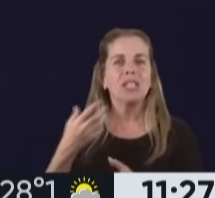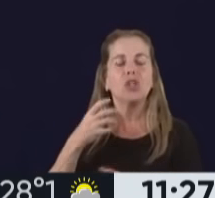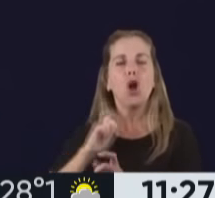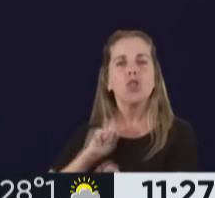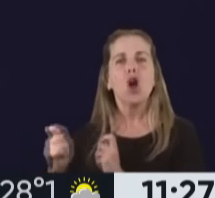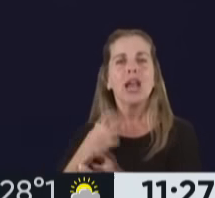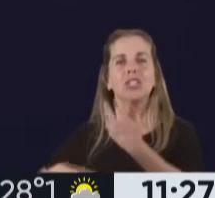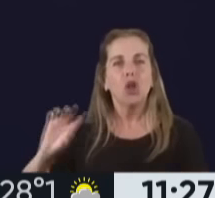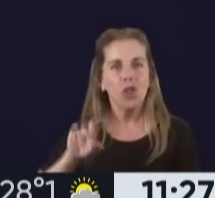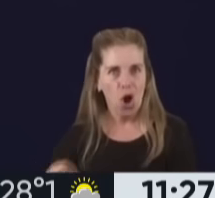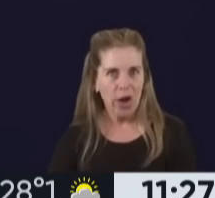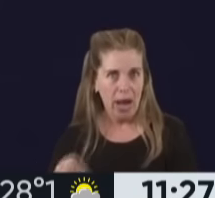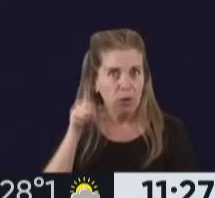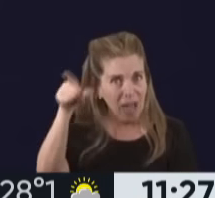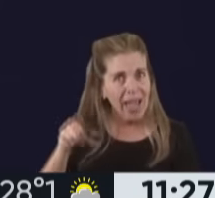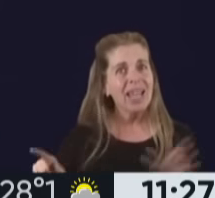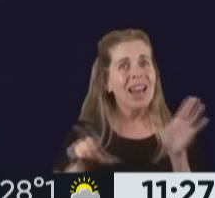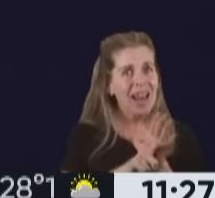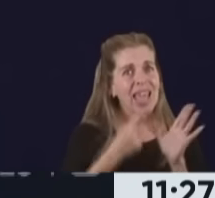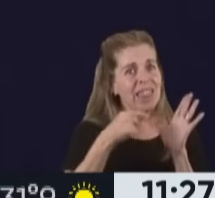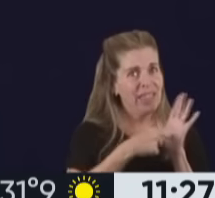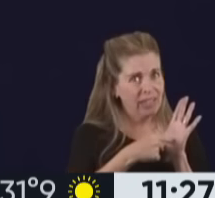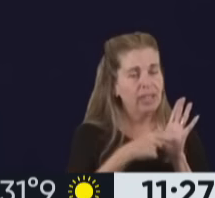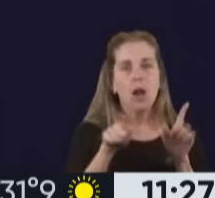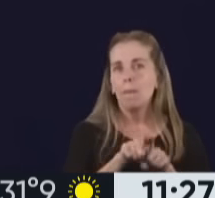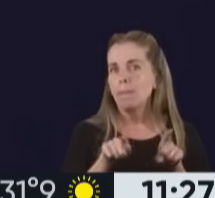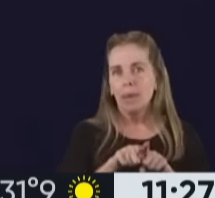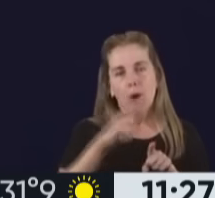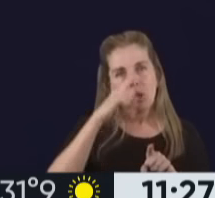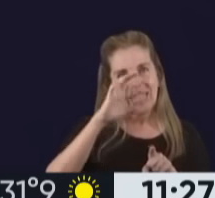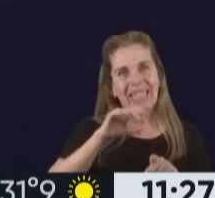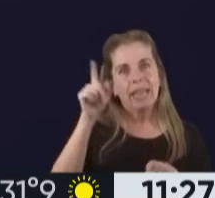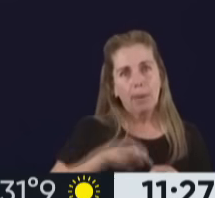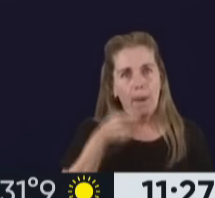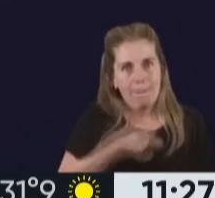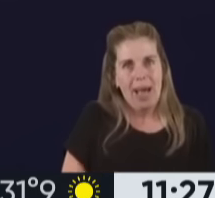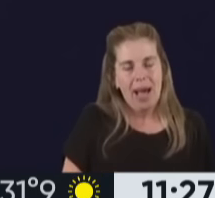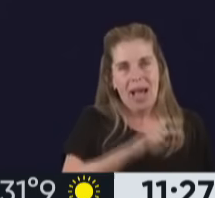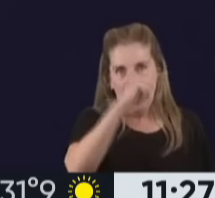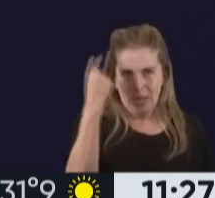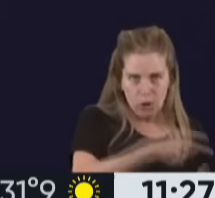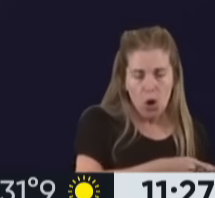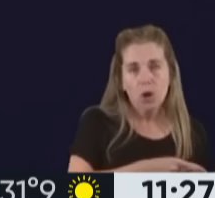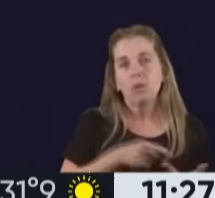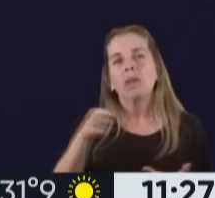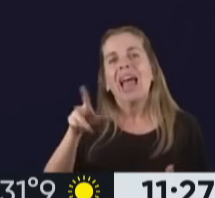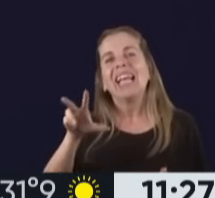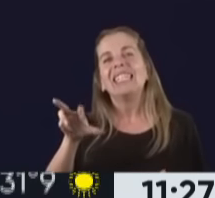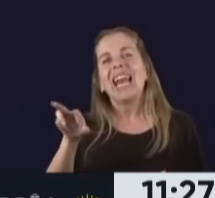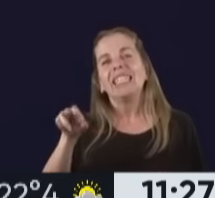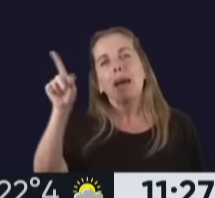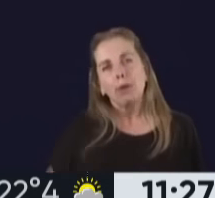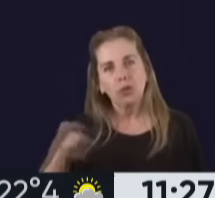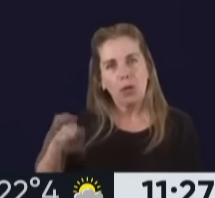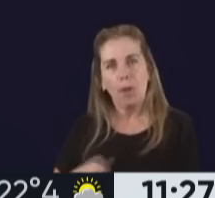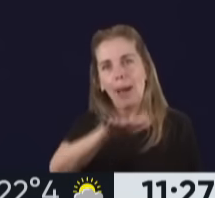nacional donde la ley prevé que sea financiado 70% por nación y 30% por la provincia de Buenos Aires. Sin embargo, hoy